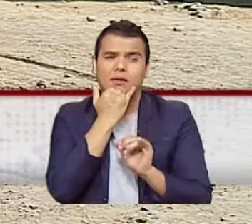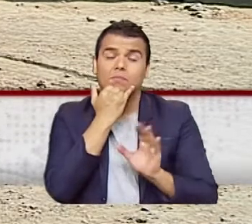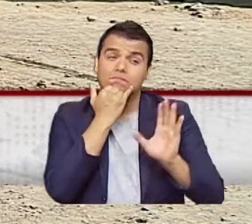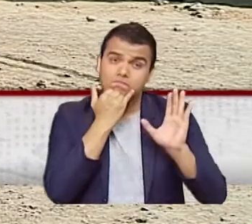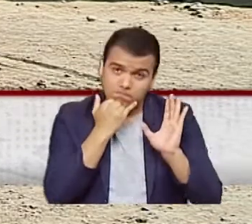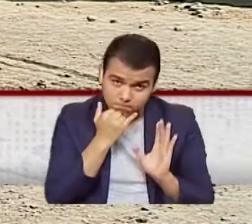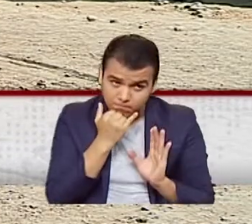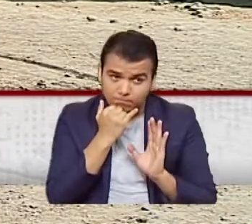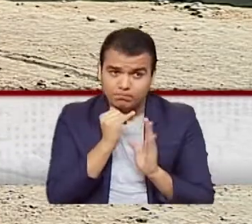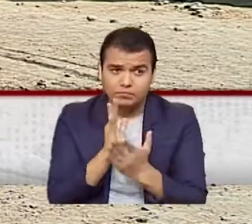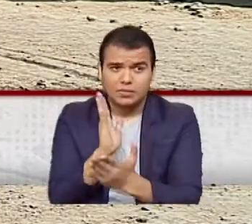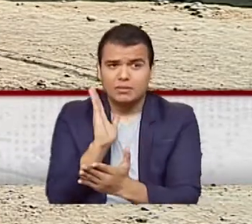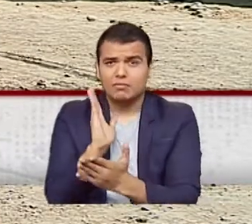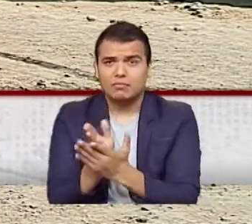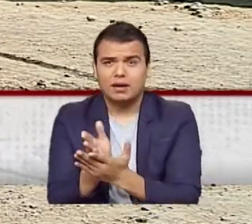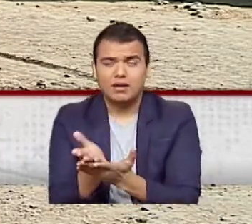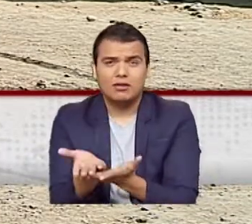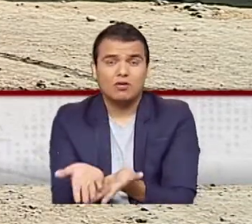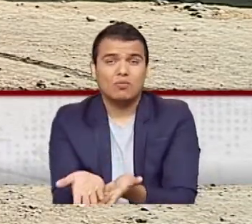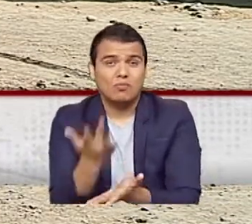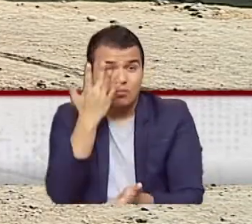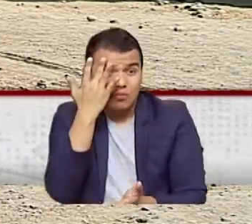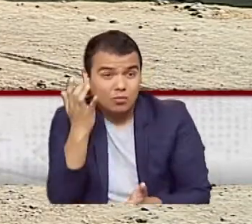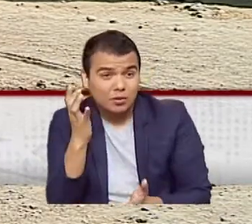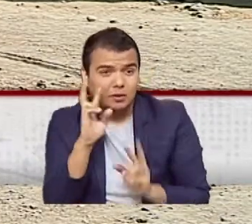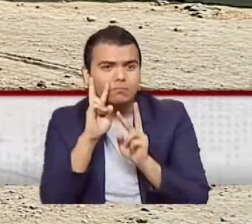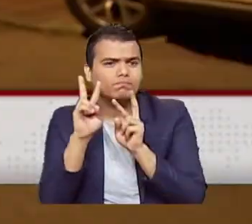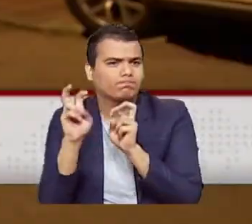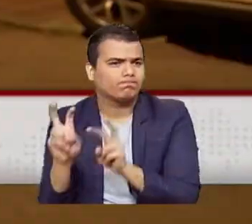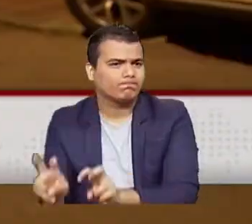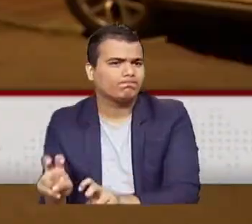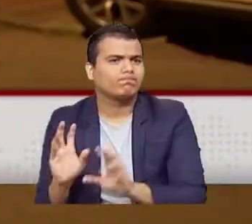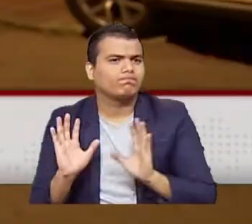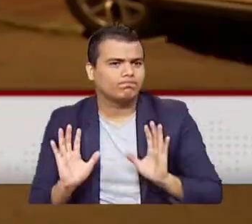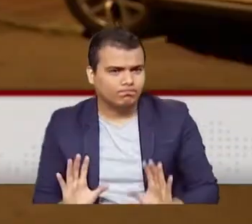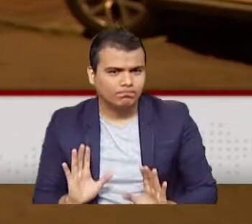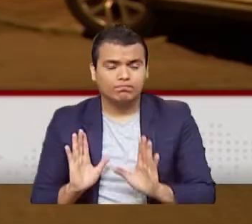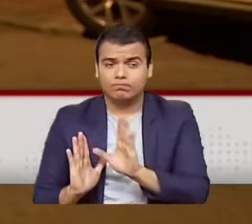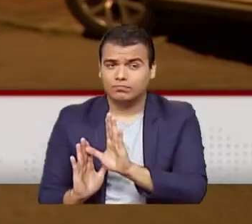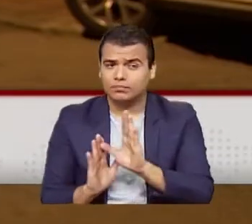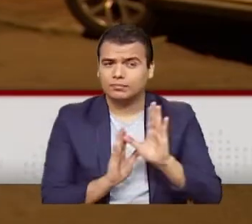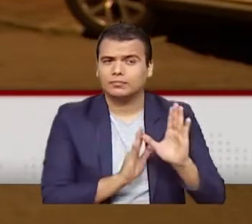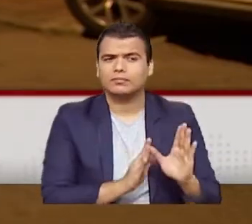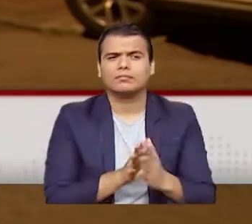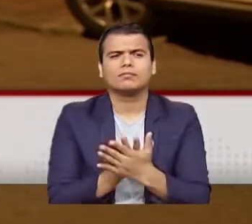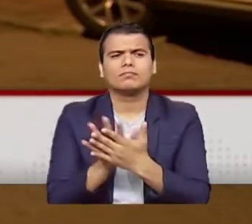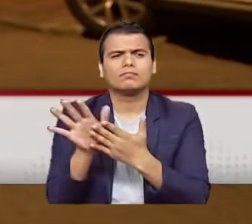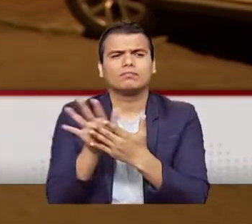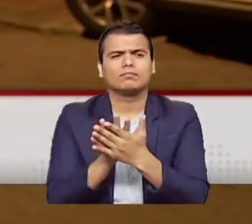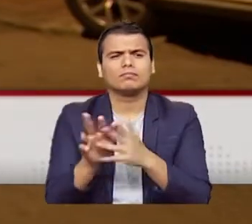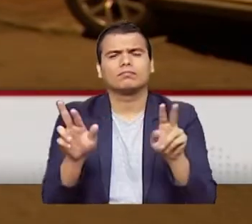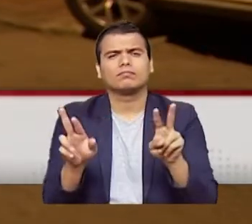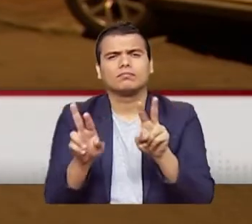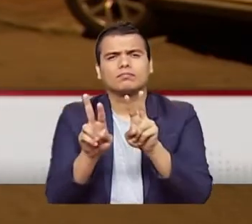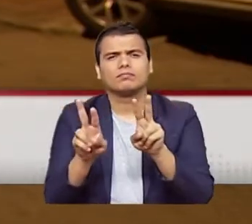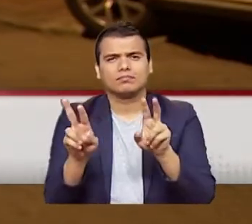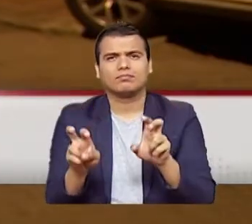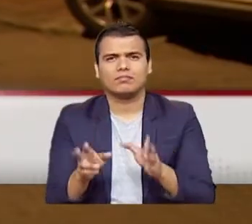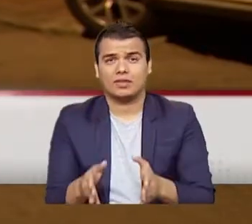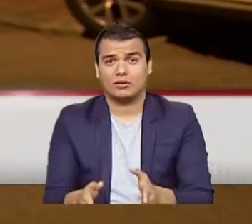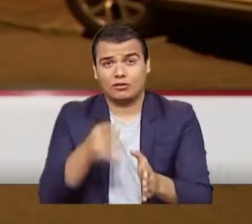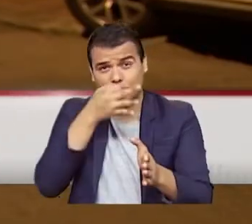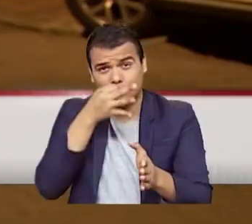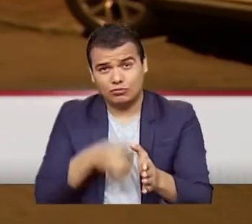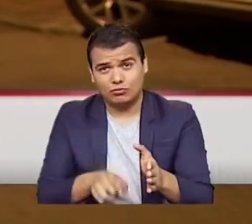de este homicidio son materia de investigación ahora sí hablar del tema de la búsqueda que